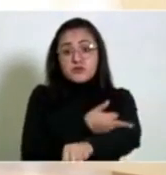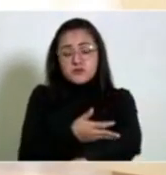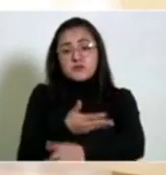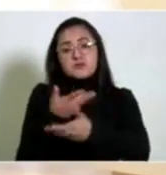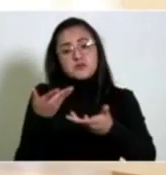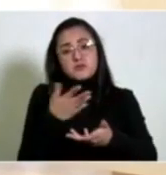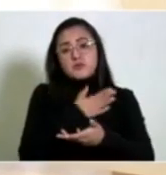sí